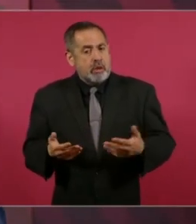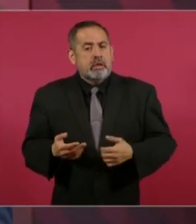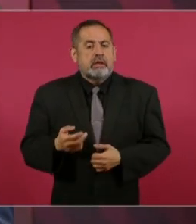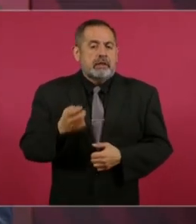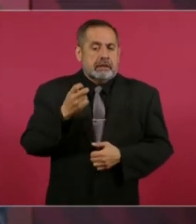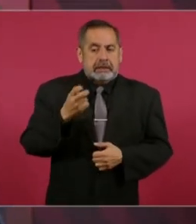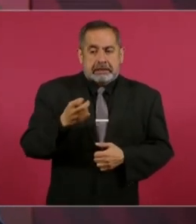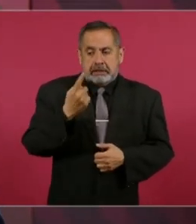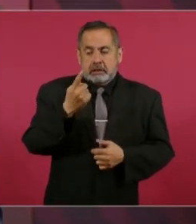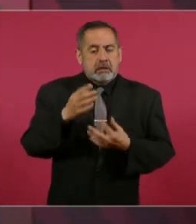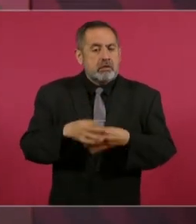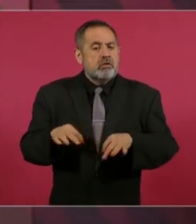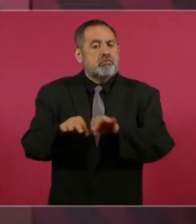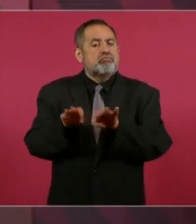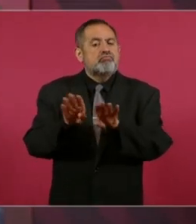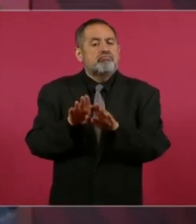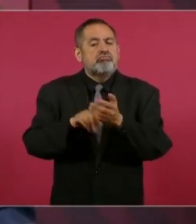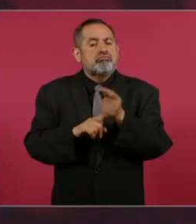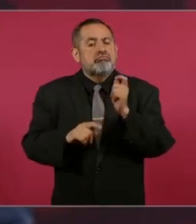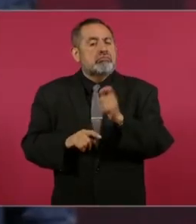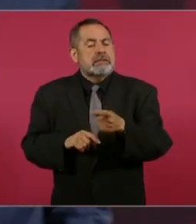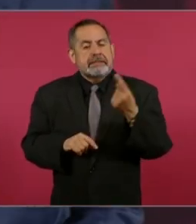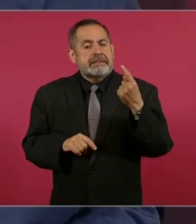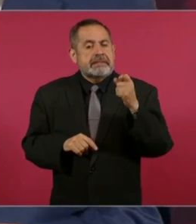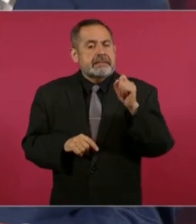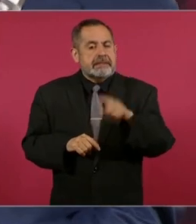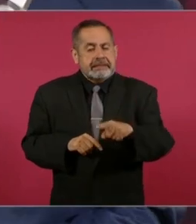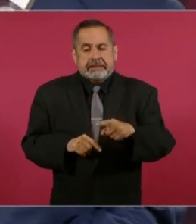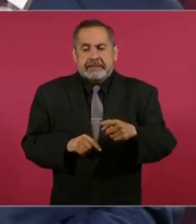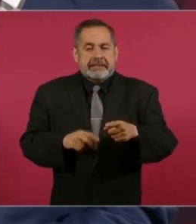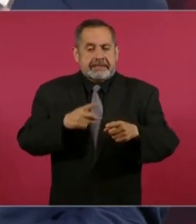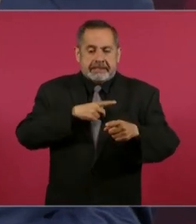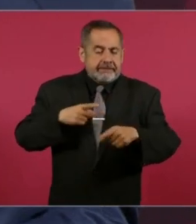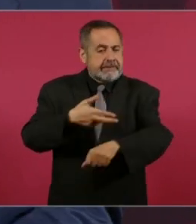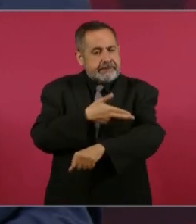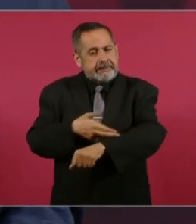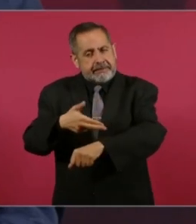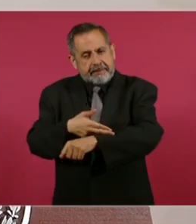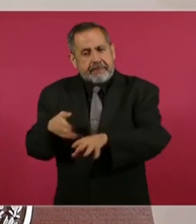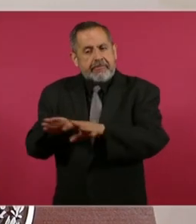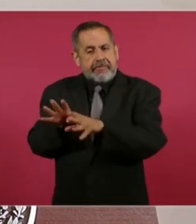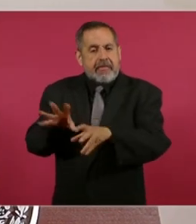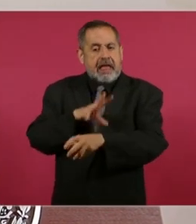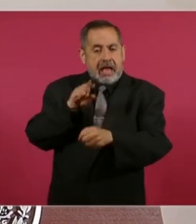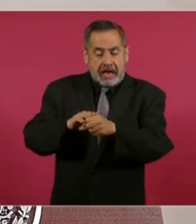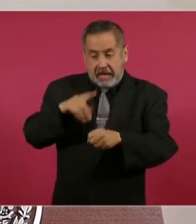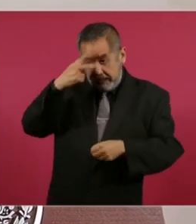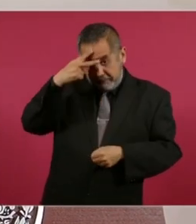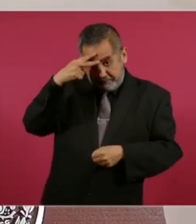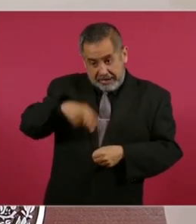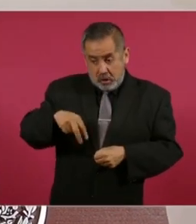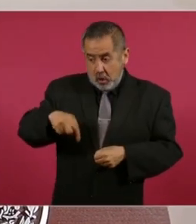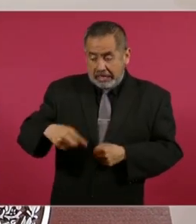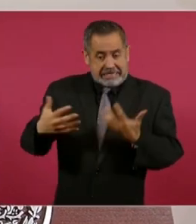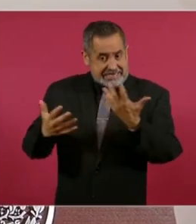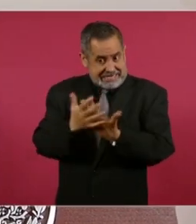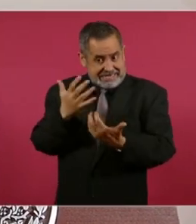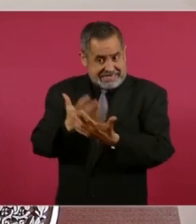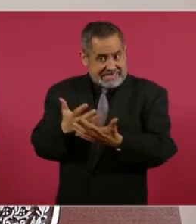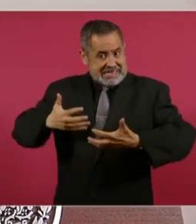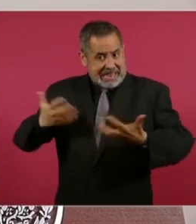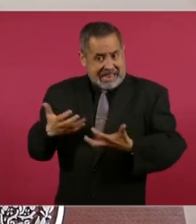pues también la importancia de producir en México lo que consumimos,